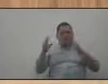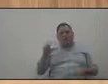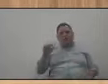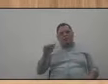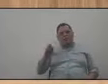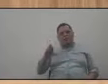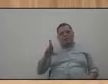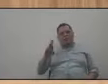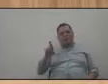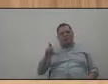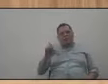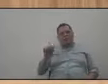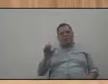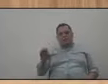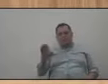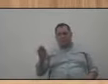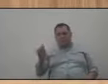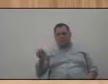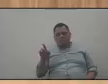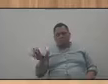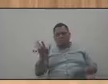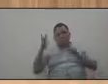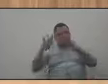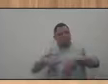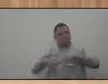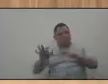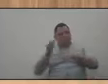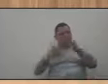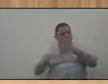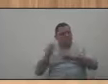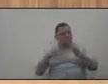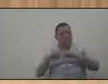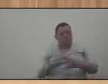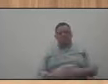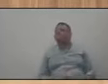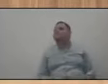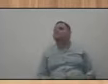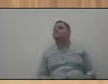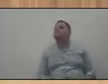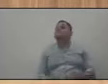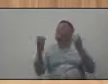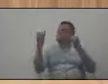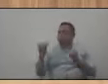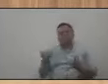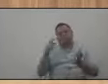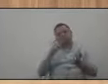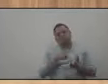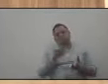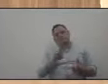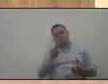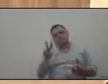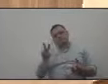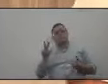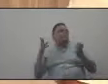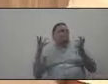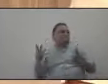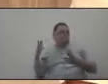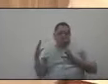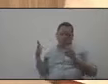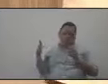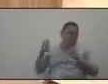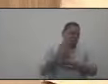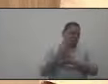Capresoca EPS, la empresa de los casanareños. Para hablar del año 2022, es importante